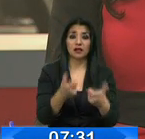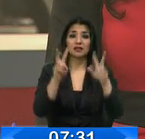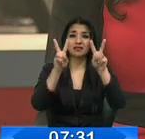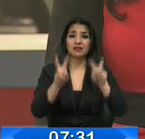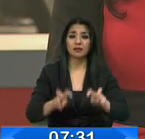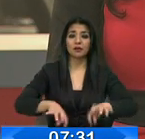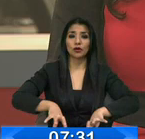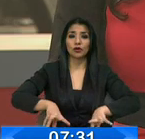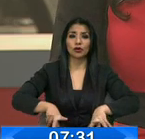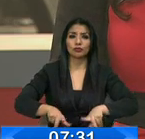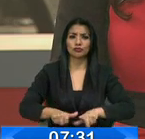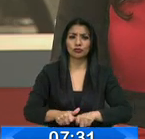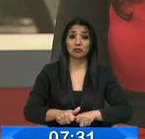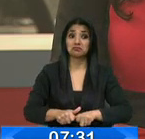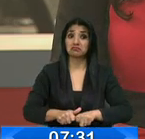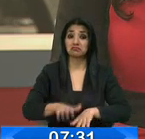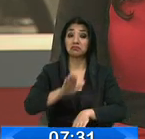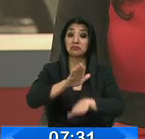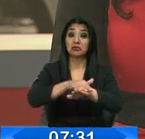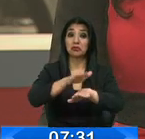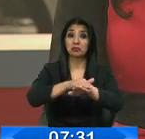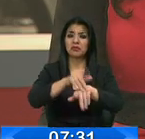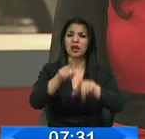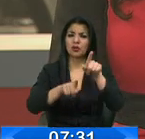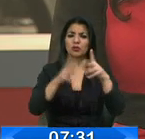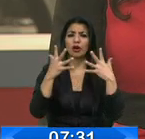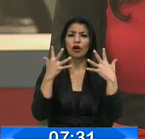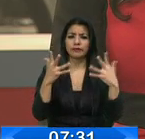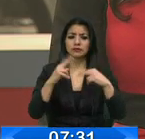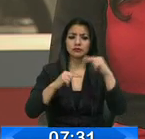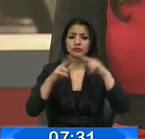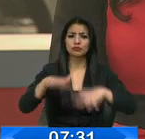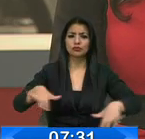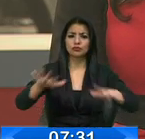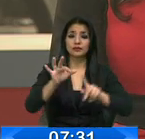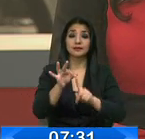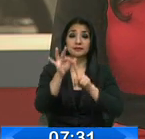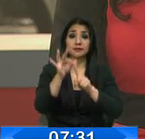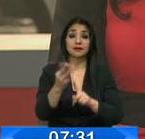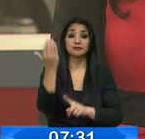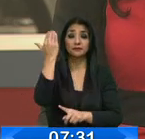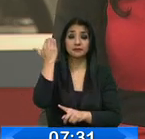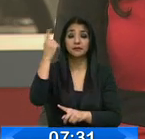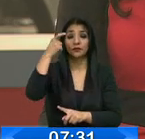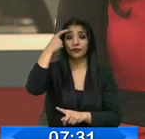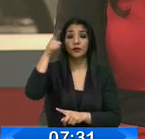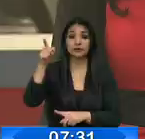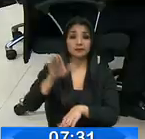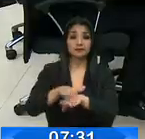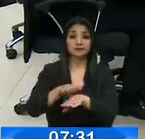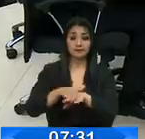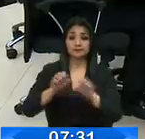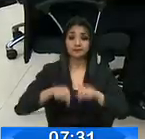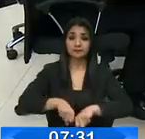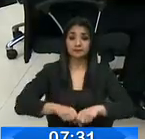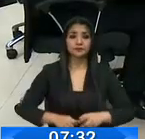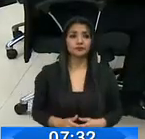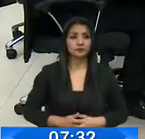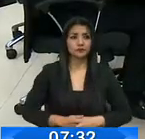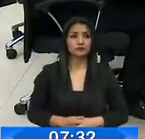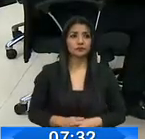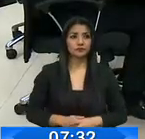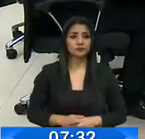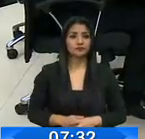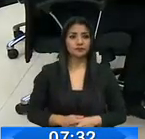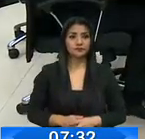de corrupción que envolverían a varias obras consideradas emblemáticas del anterior régimen. En virtud de las